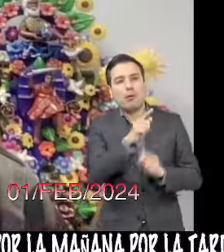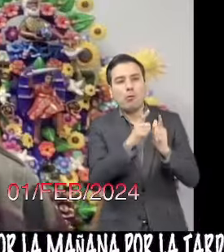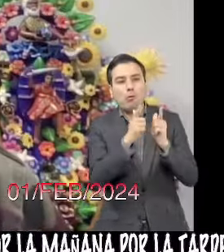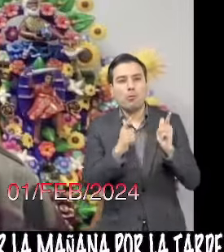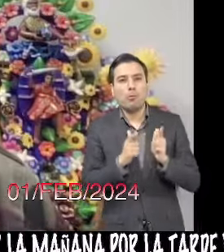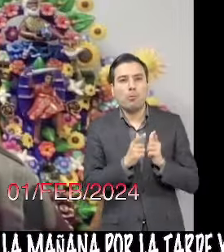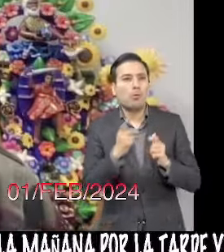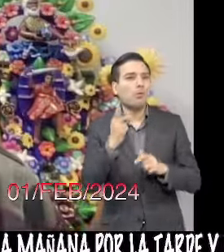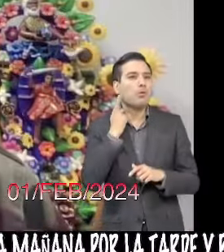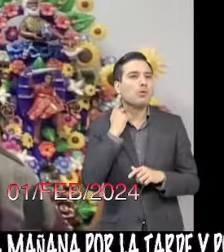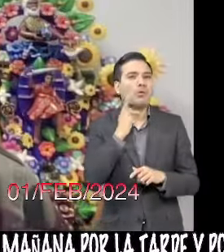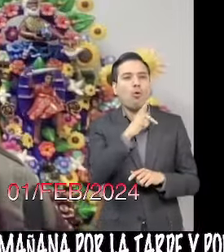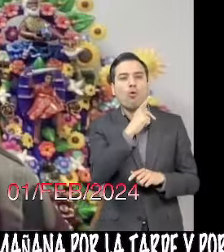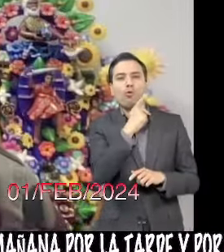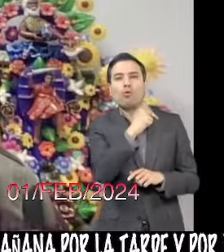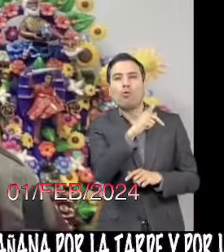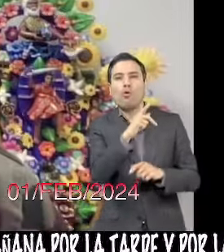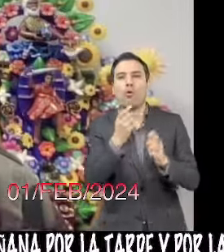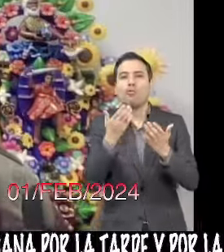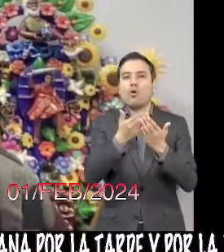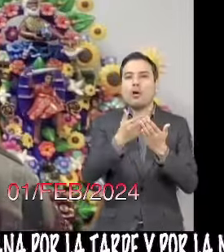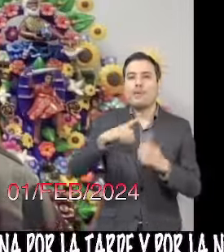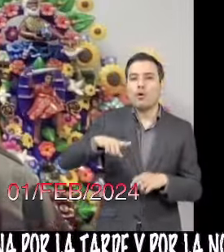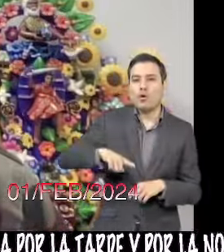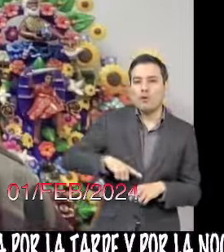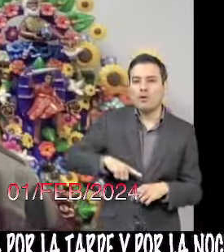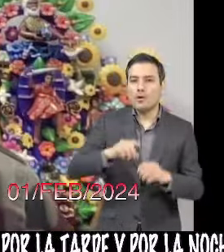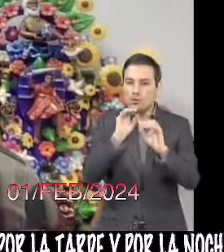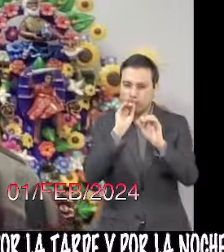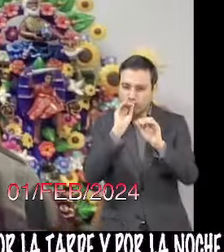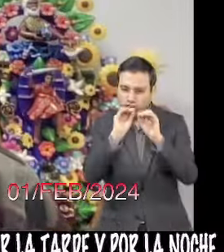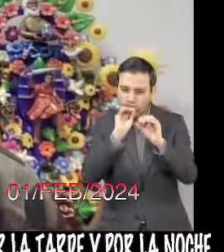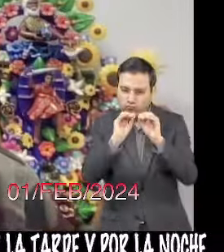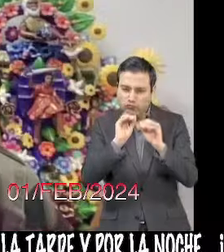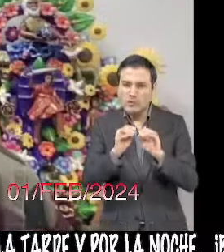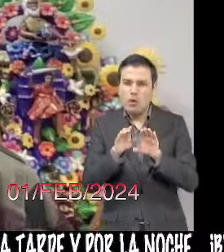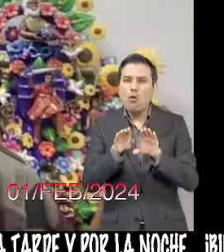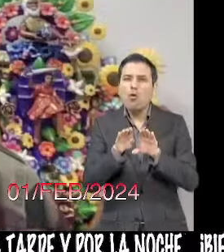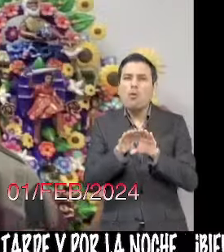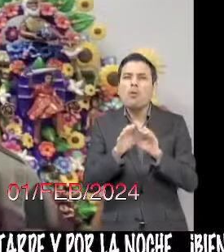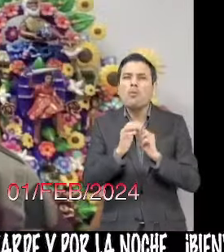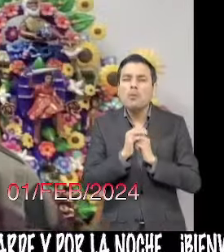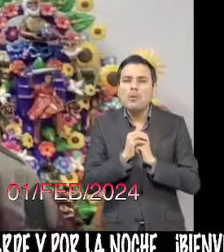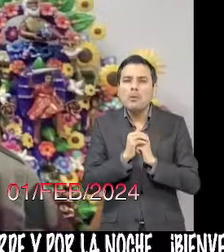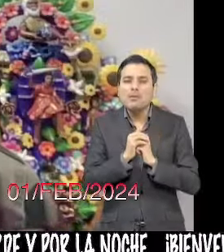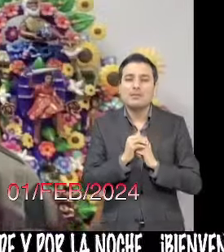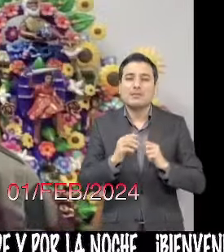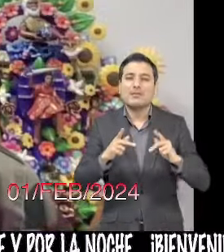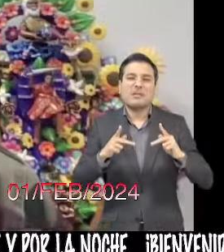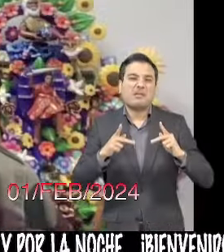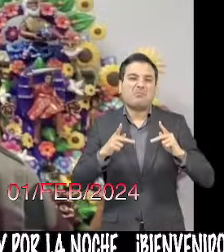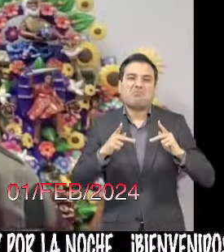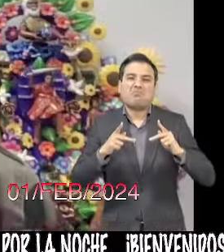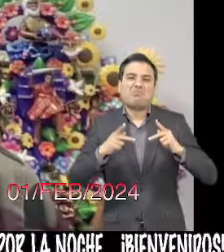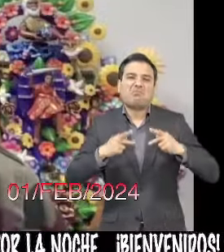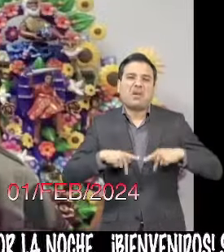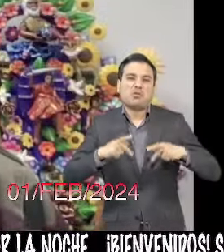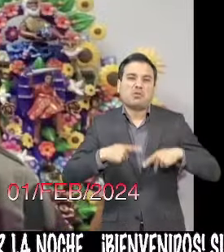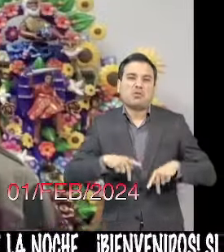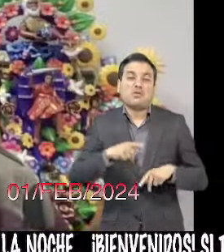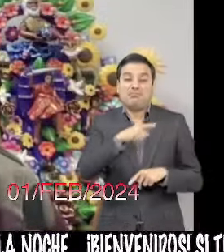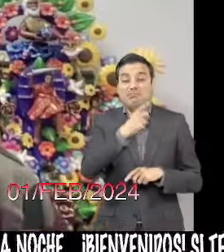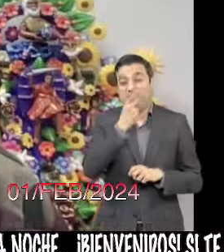sus programas de gobierno se construyen a partir de gente que ellos llaman